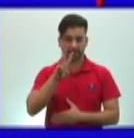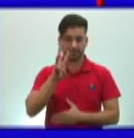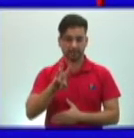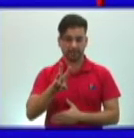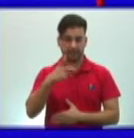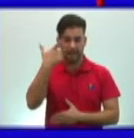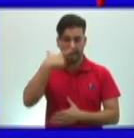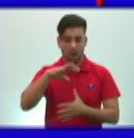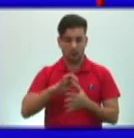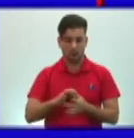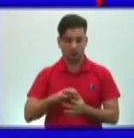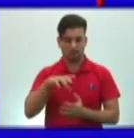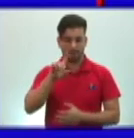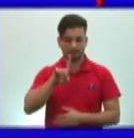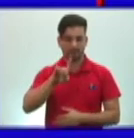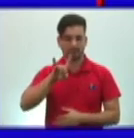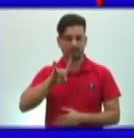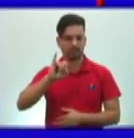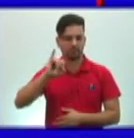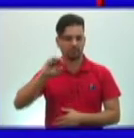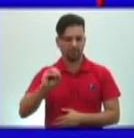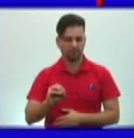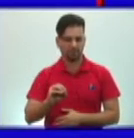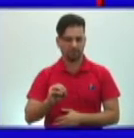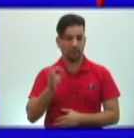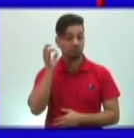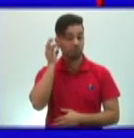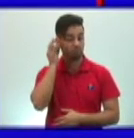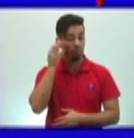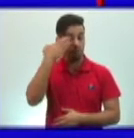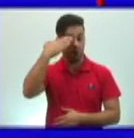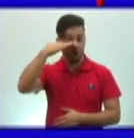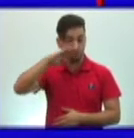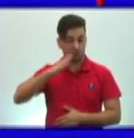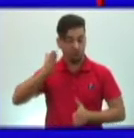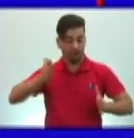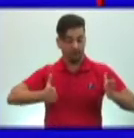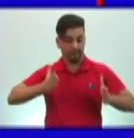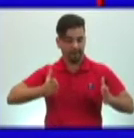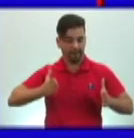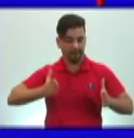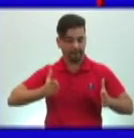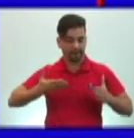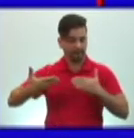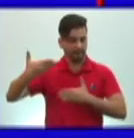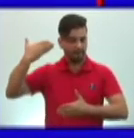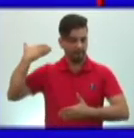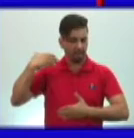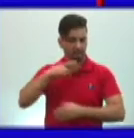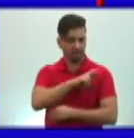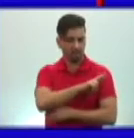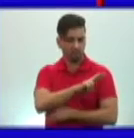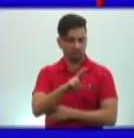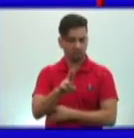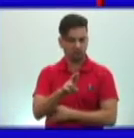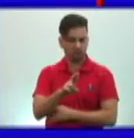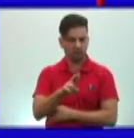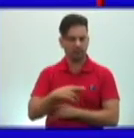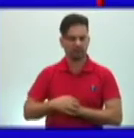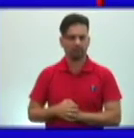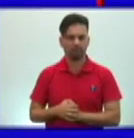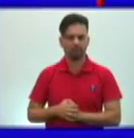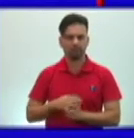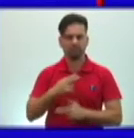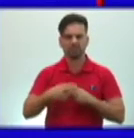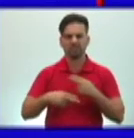1960. Para que la mujer cubana en esta etapa revolucionaria haga desaparecer hasta el